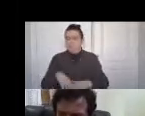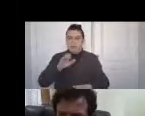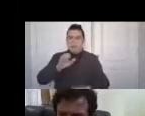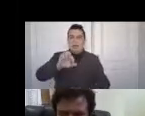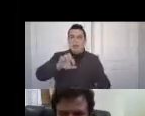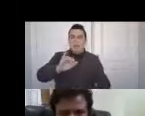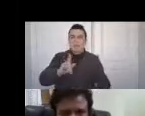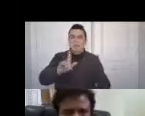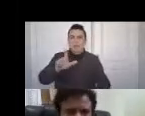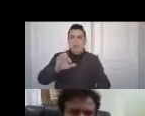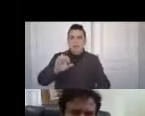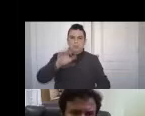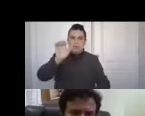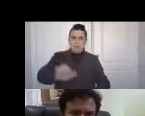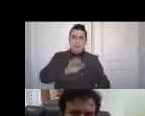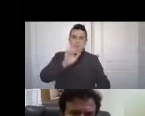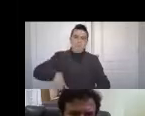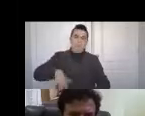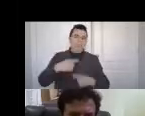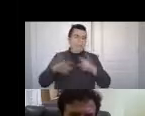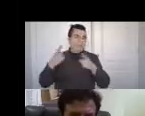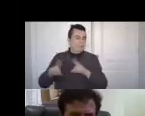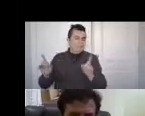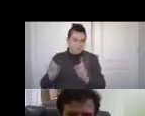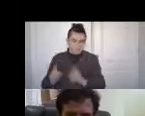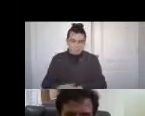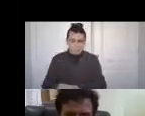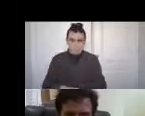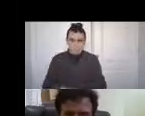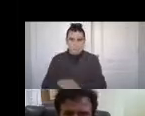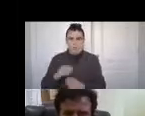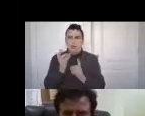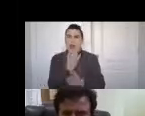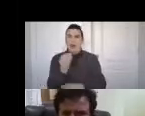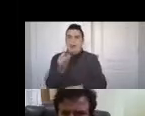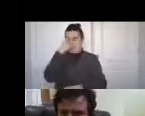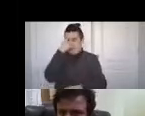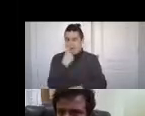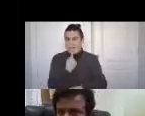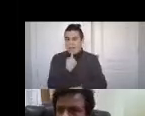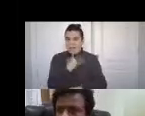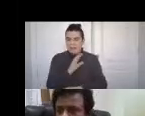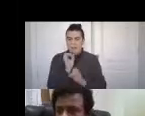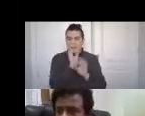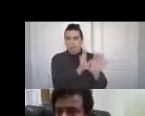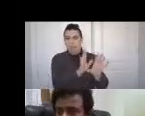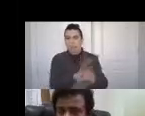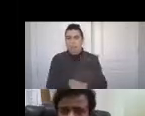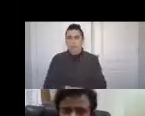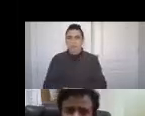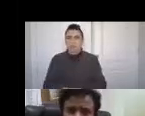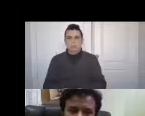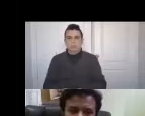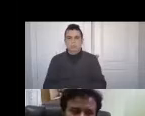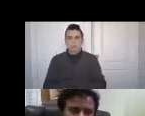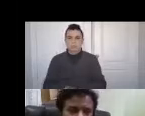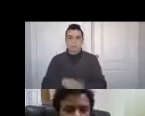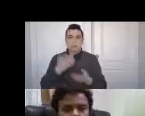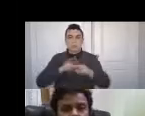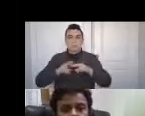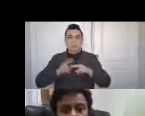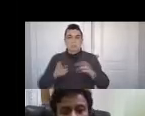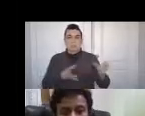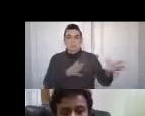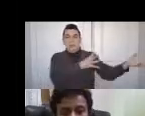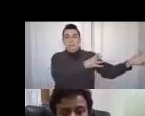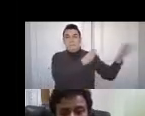¿Cómo se transmite esto? ¿Sí? Lo que hemos visto hoy día es que fue un evento zoonótico. Fue un evento, ¿cierto?, que pasó de una especie a otra.